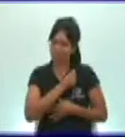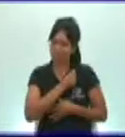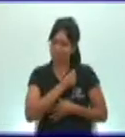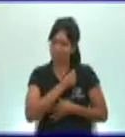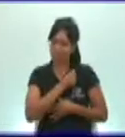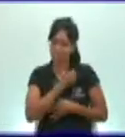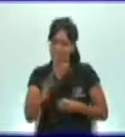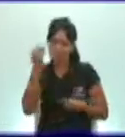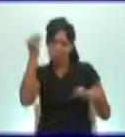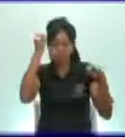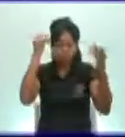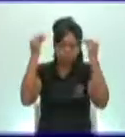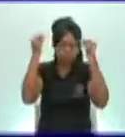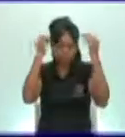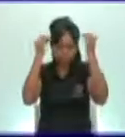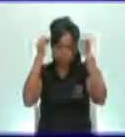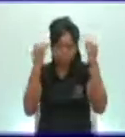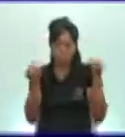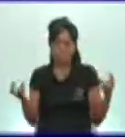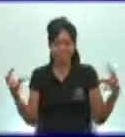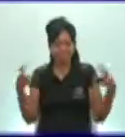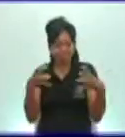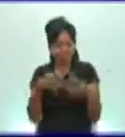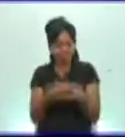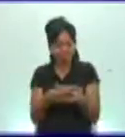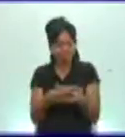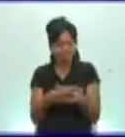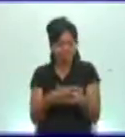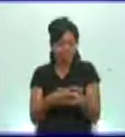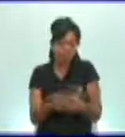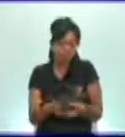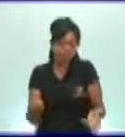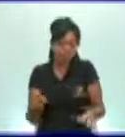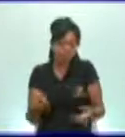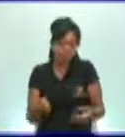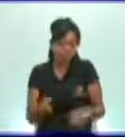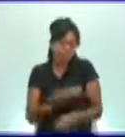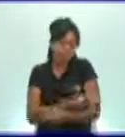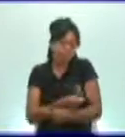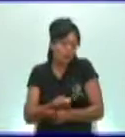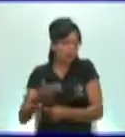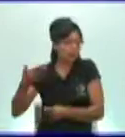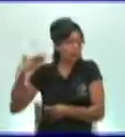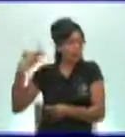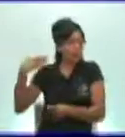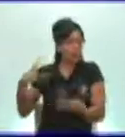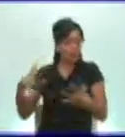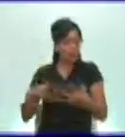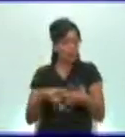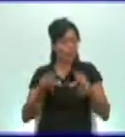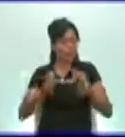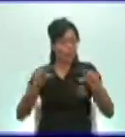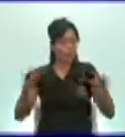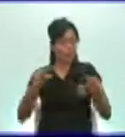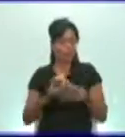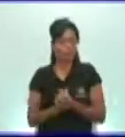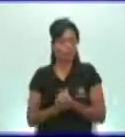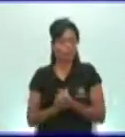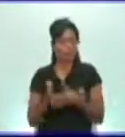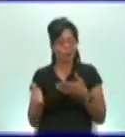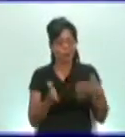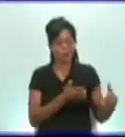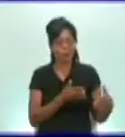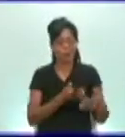conocimientos adquiridos en años anteriores relacionados con las oraciones. Vamos entonces a pasar a la